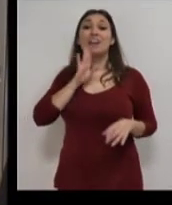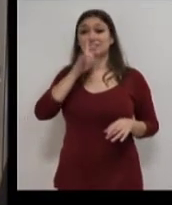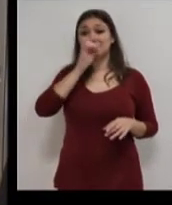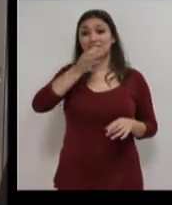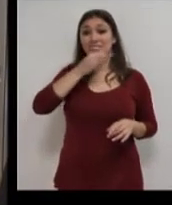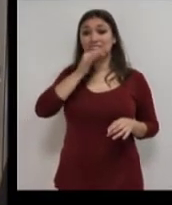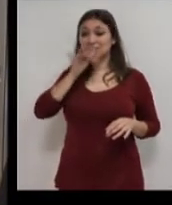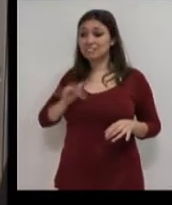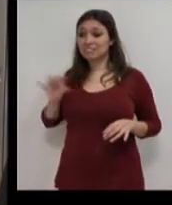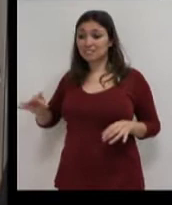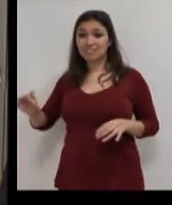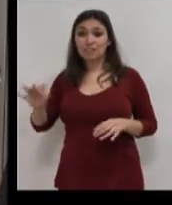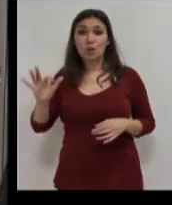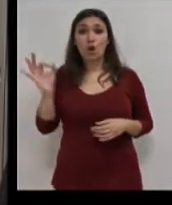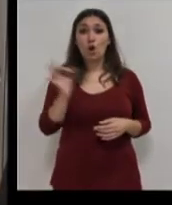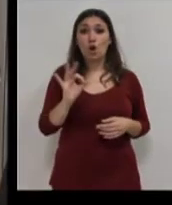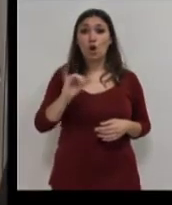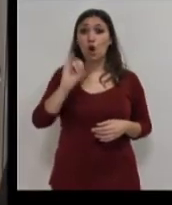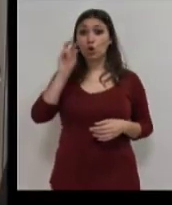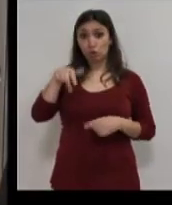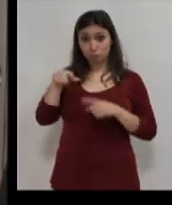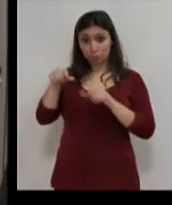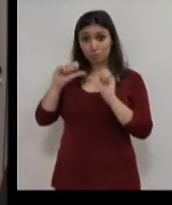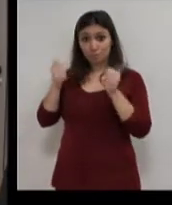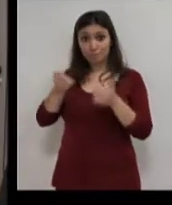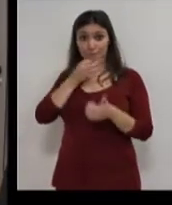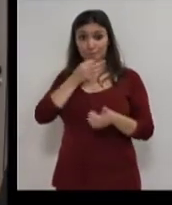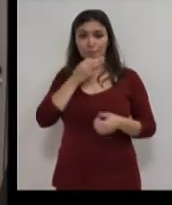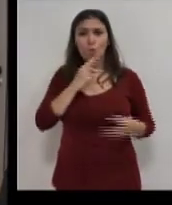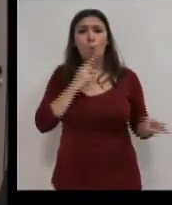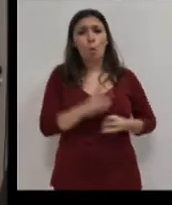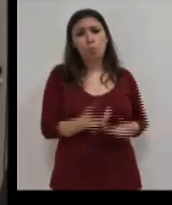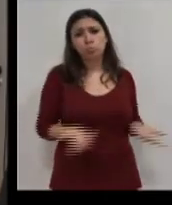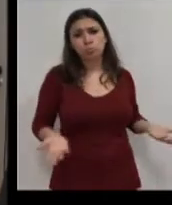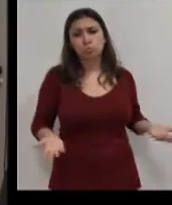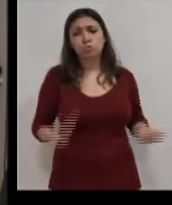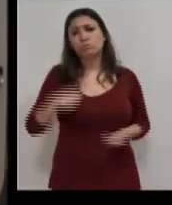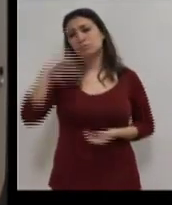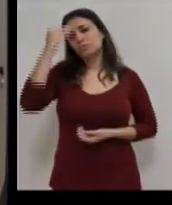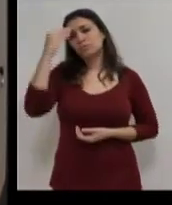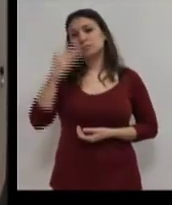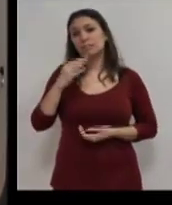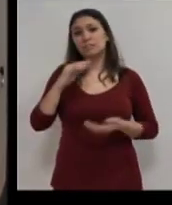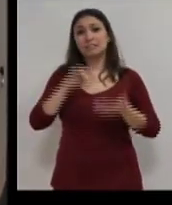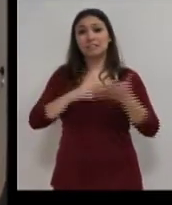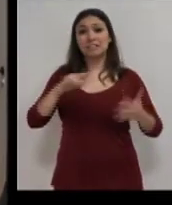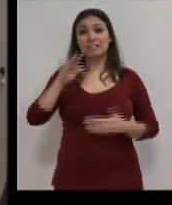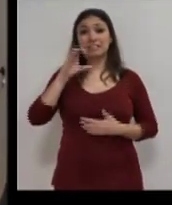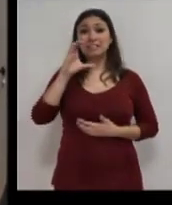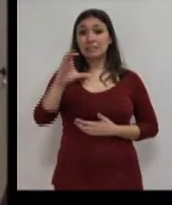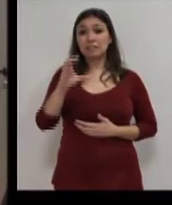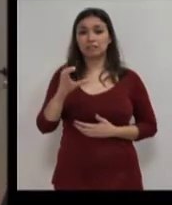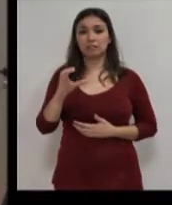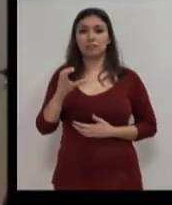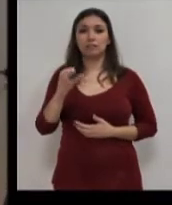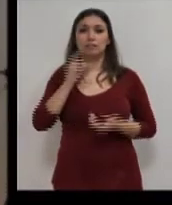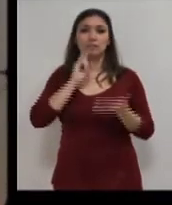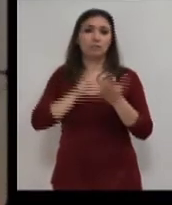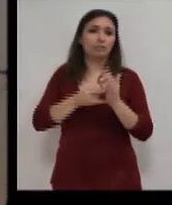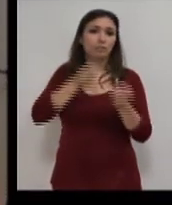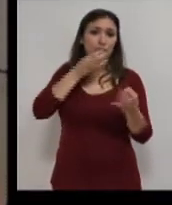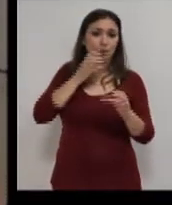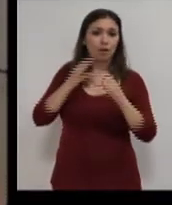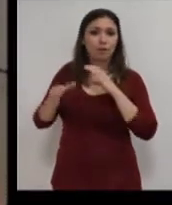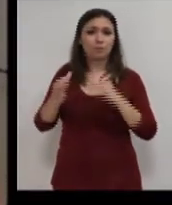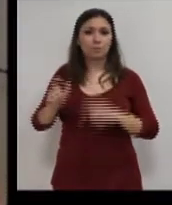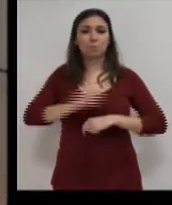Pues como queráis, si queréis seguimos el orden del principio o otro, o... John, ¿puedes empezar tú si quieres? Bueno, yo creo que lo que fundamentalmente aportan